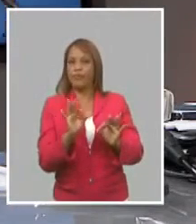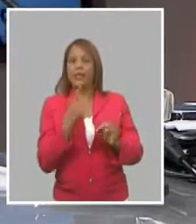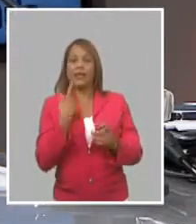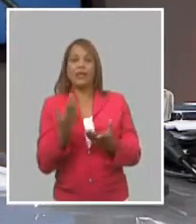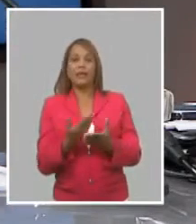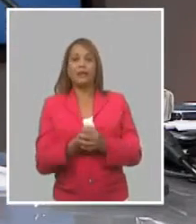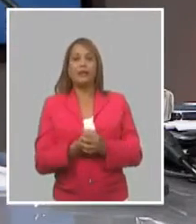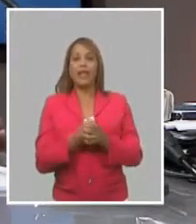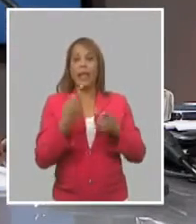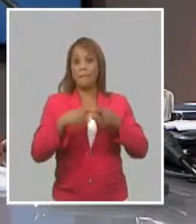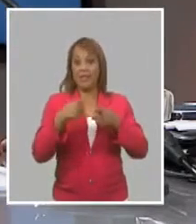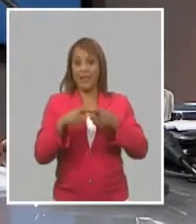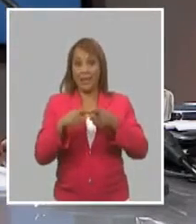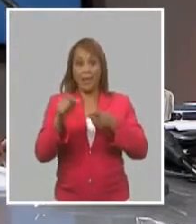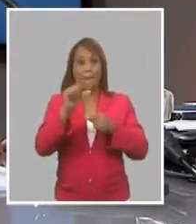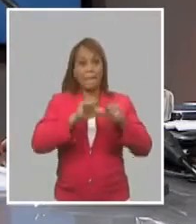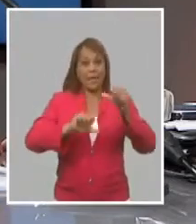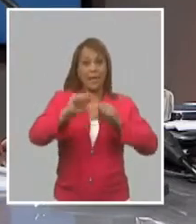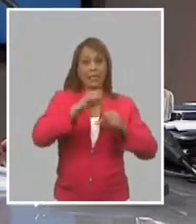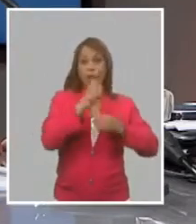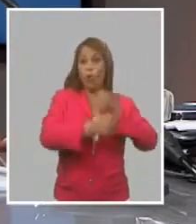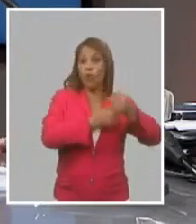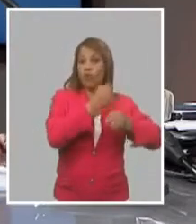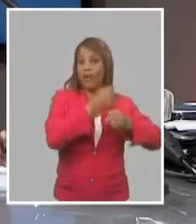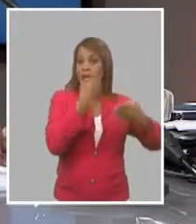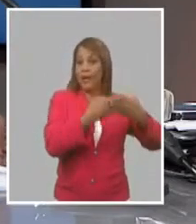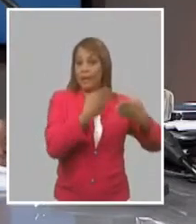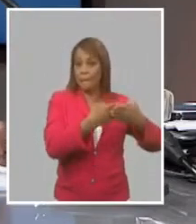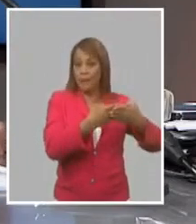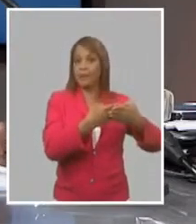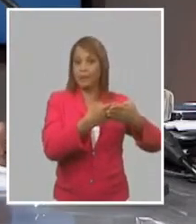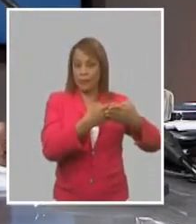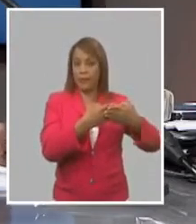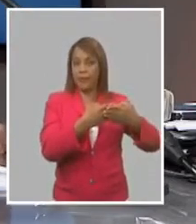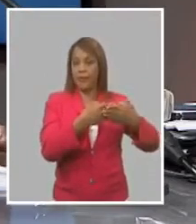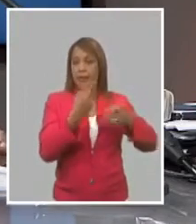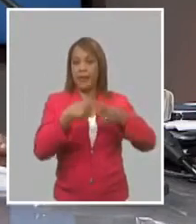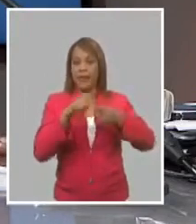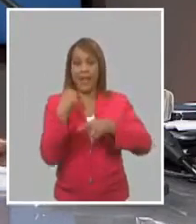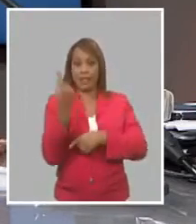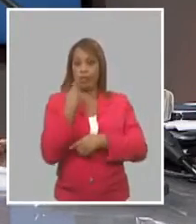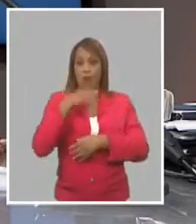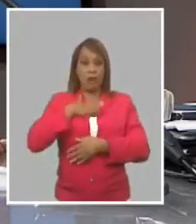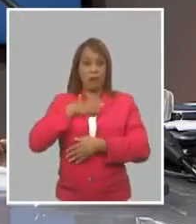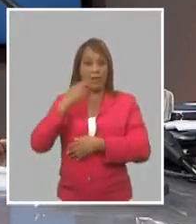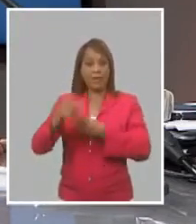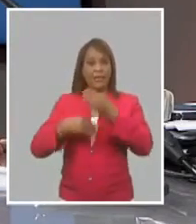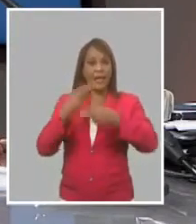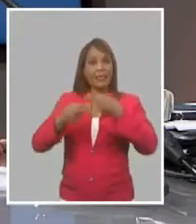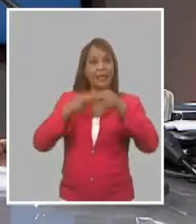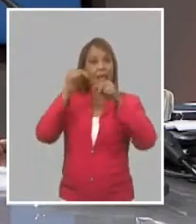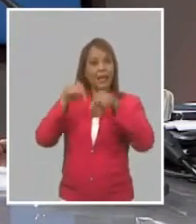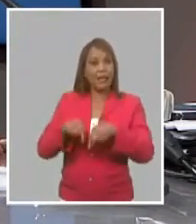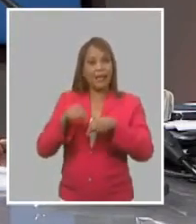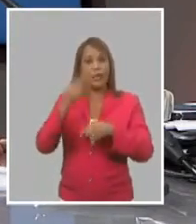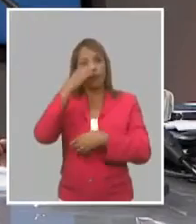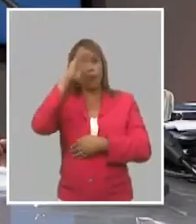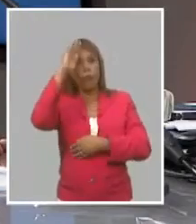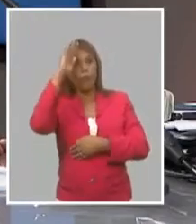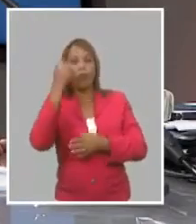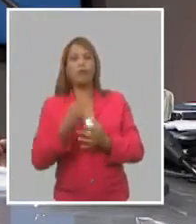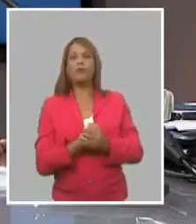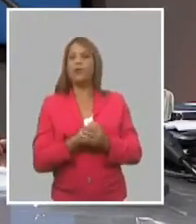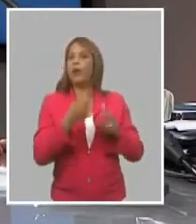las materias primas nacionales, eso hay quien le dice materias primas nacionales, hay quien le dice materias